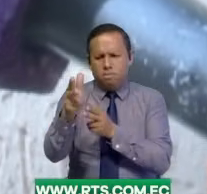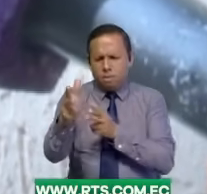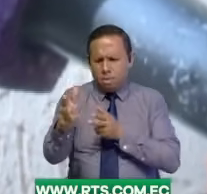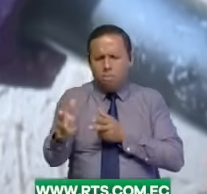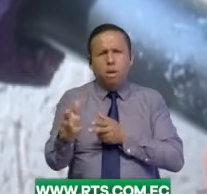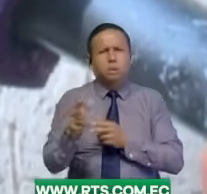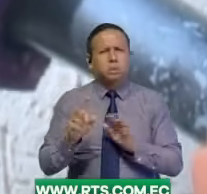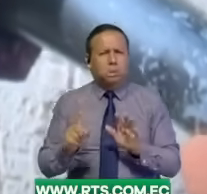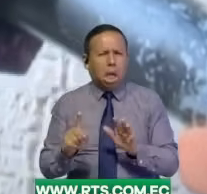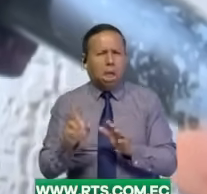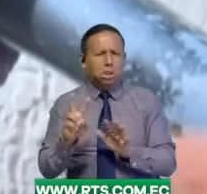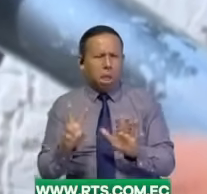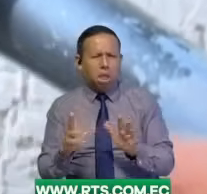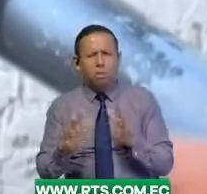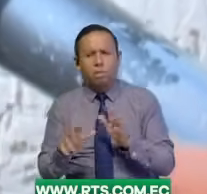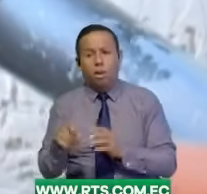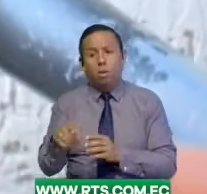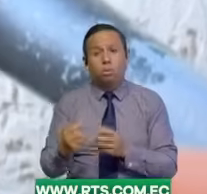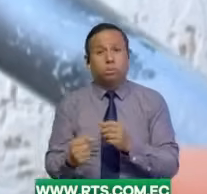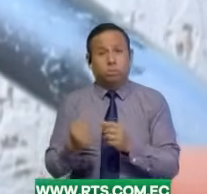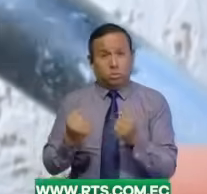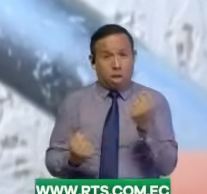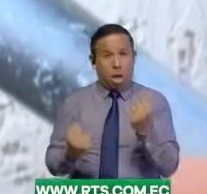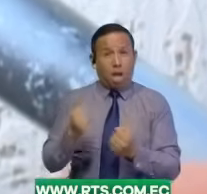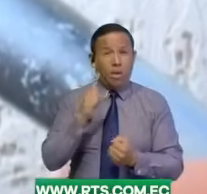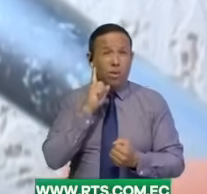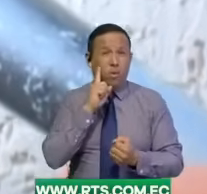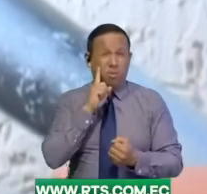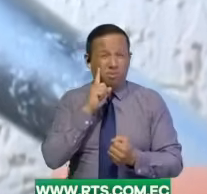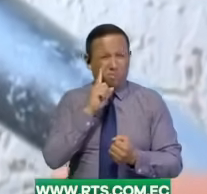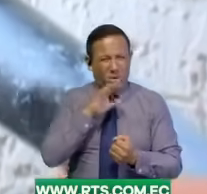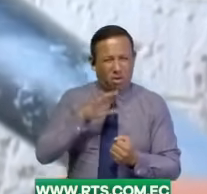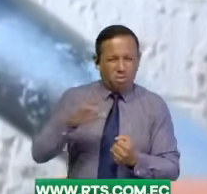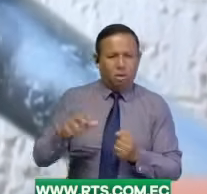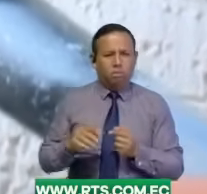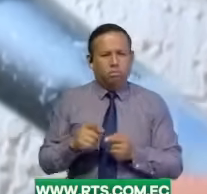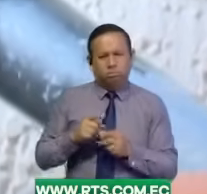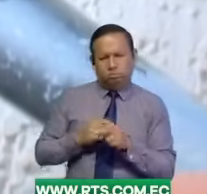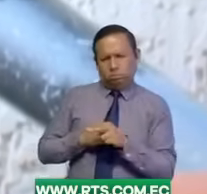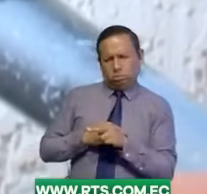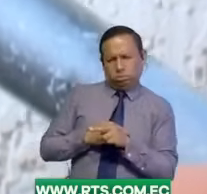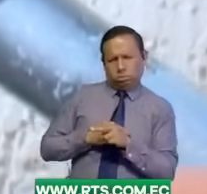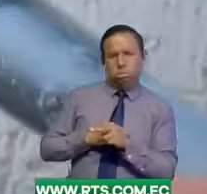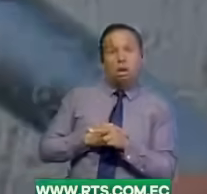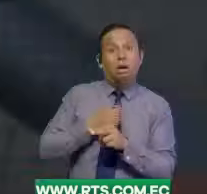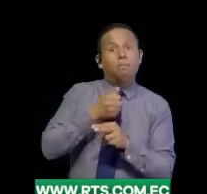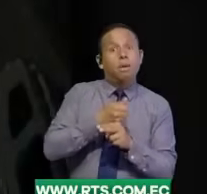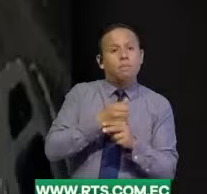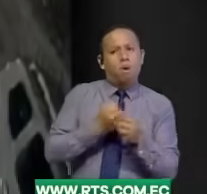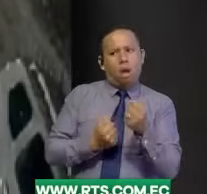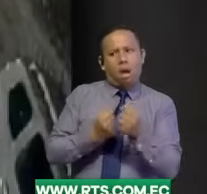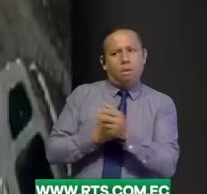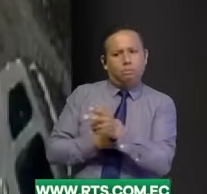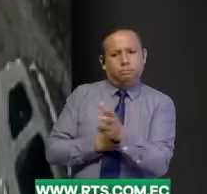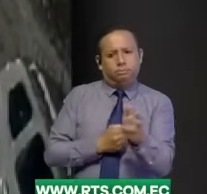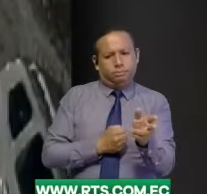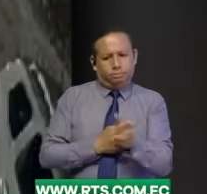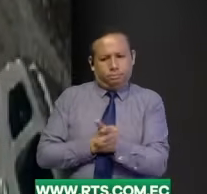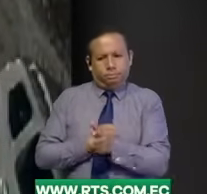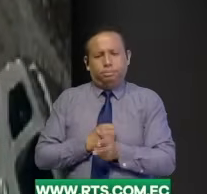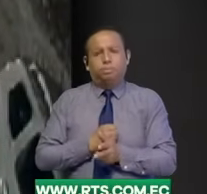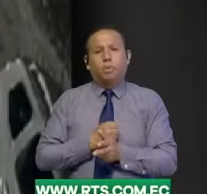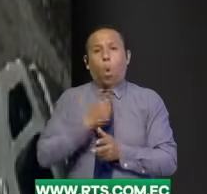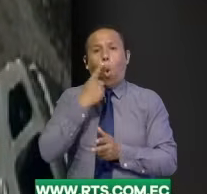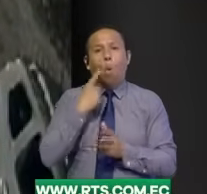carro plomo que coge, pasa, ve que hay la cantidad de carros, regresa a la retro, se estaciona atrás. Tres sujetos descendieron